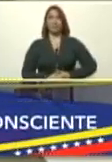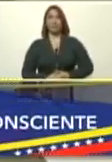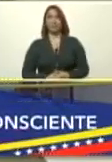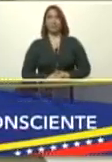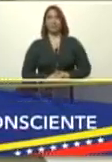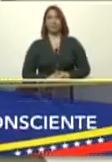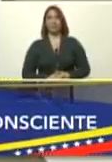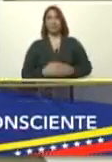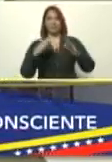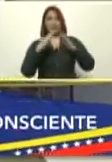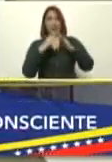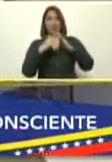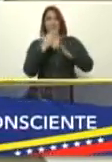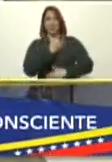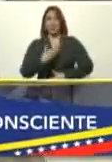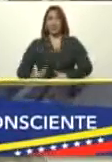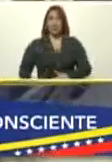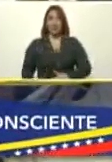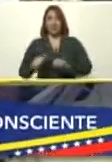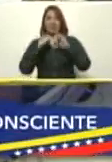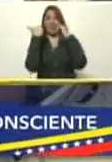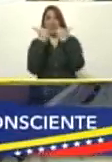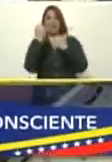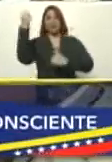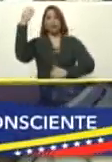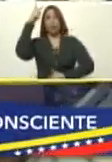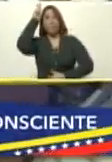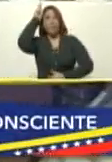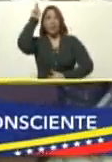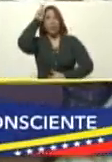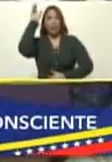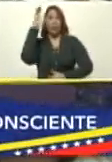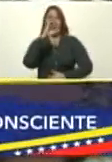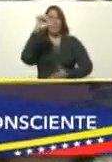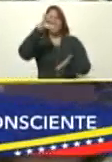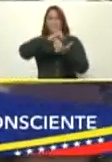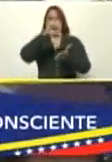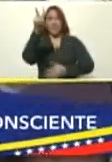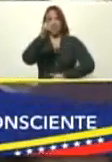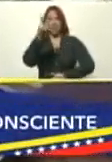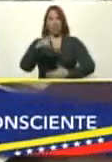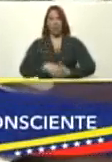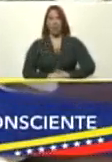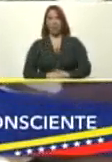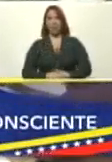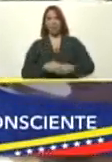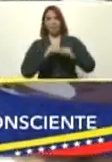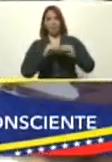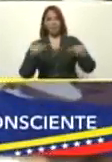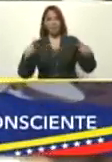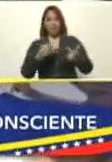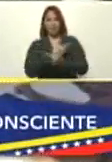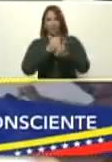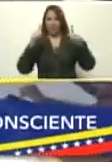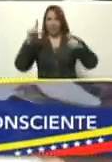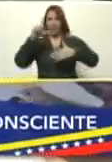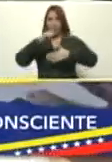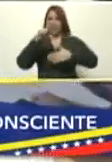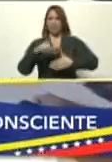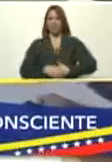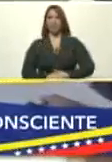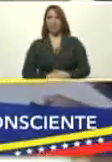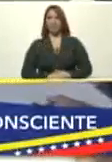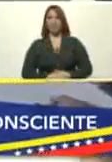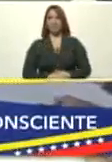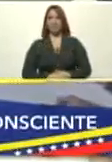la Sala El Sol del Perú, desde Caracas, Venezuela, territorio libre de América,